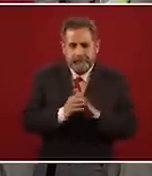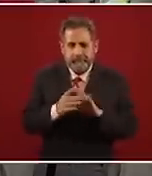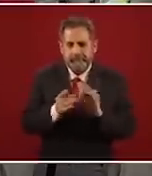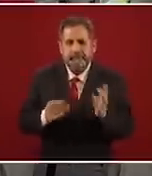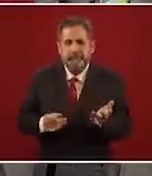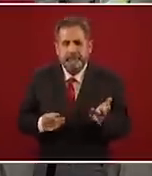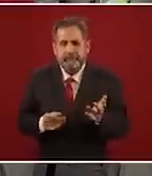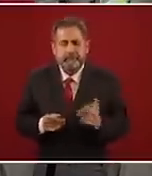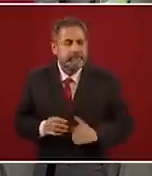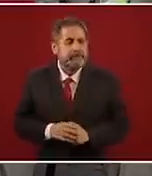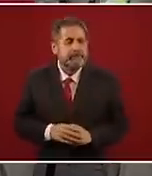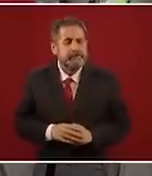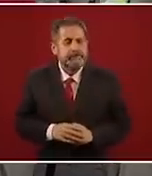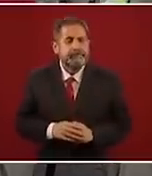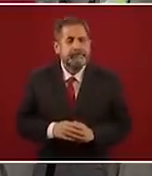Ha habido